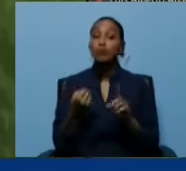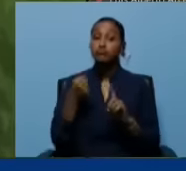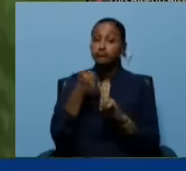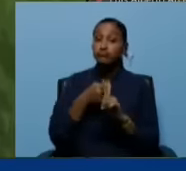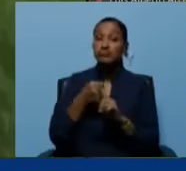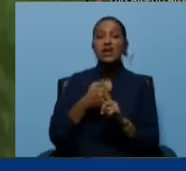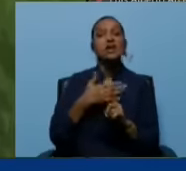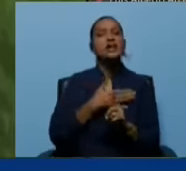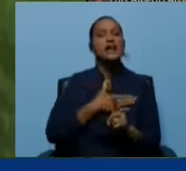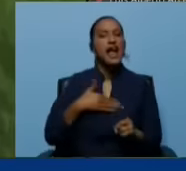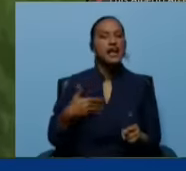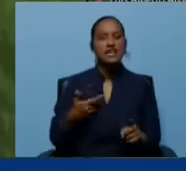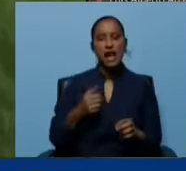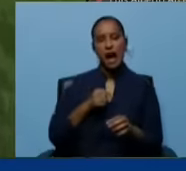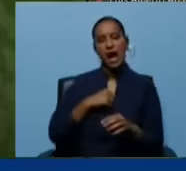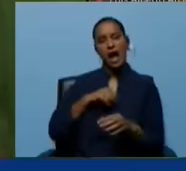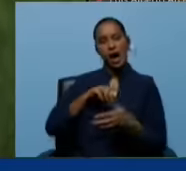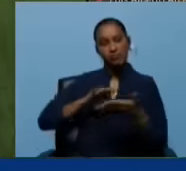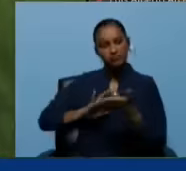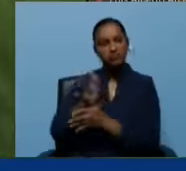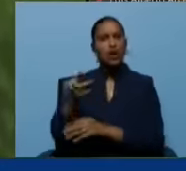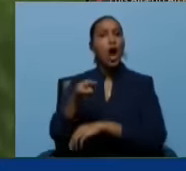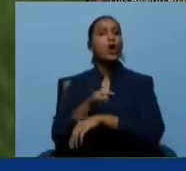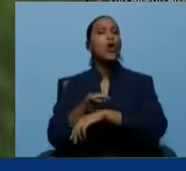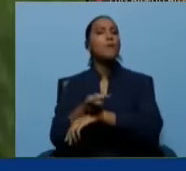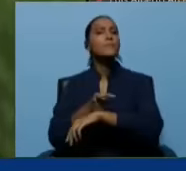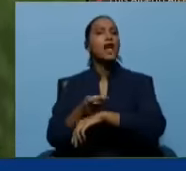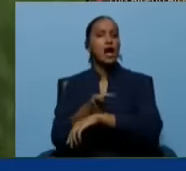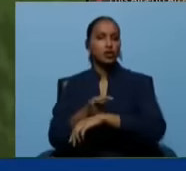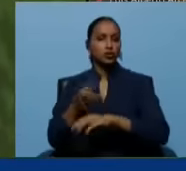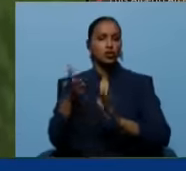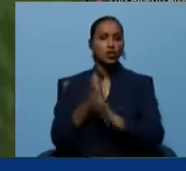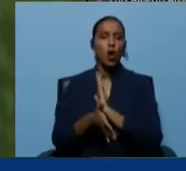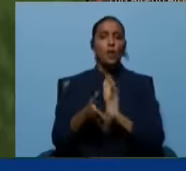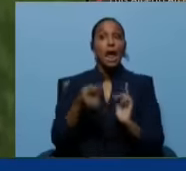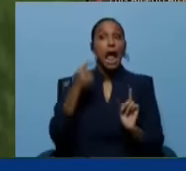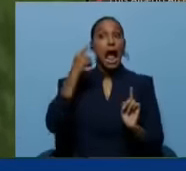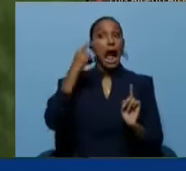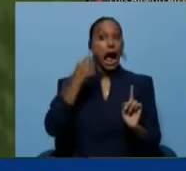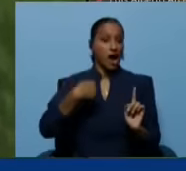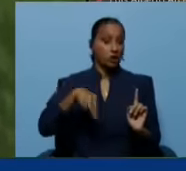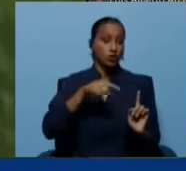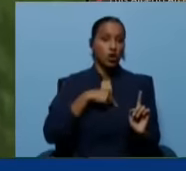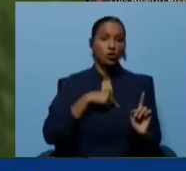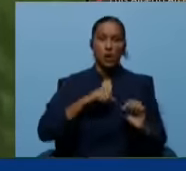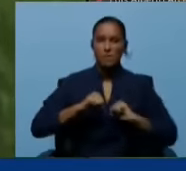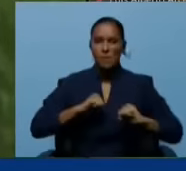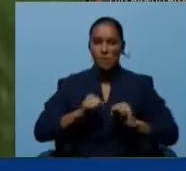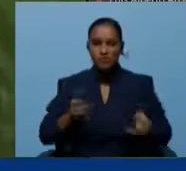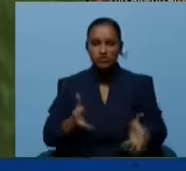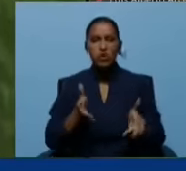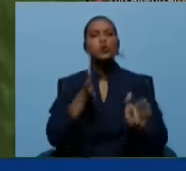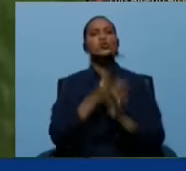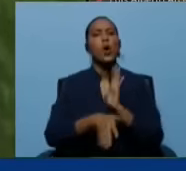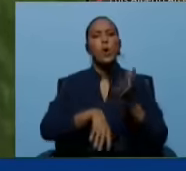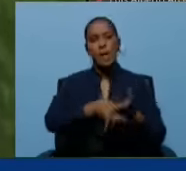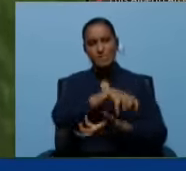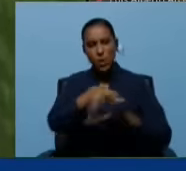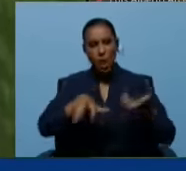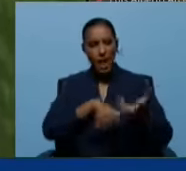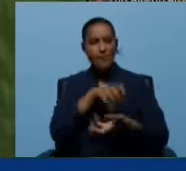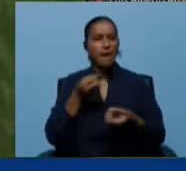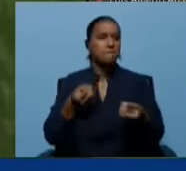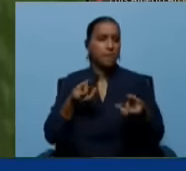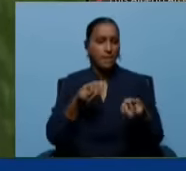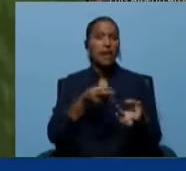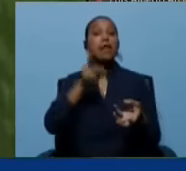derrocar a un gobierno legítimo con una combinación de violencia interna e injerencia extranjera.